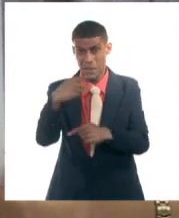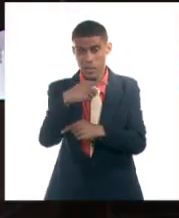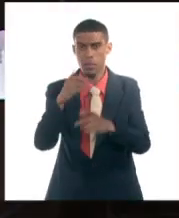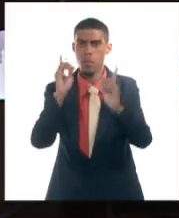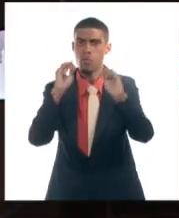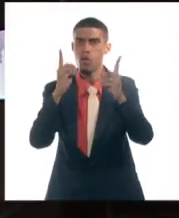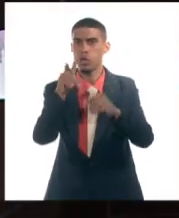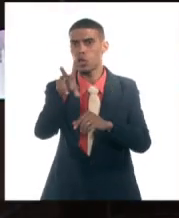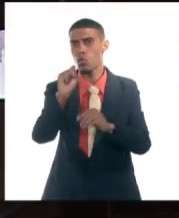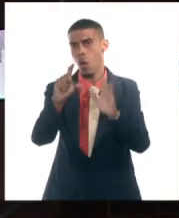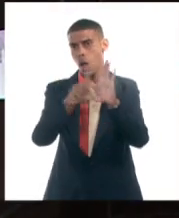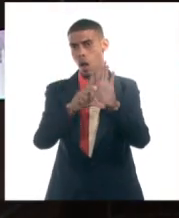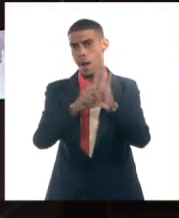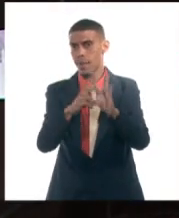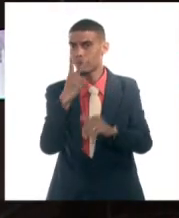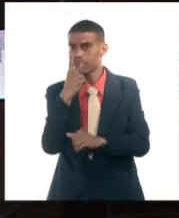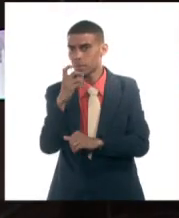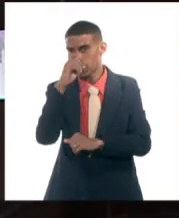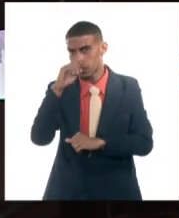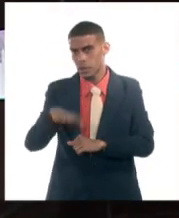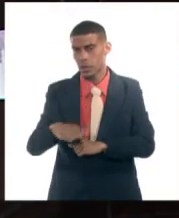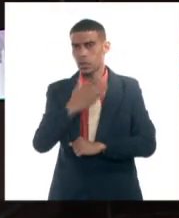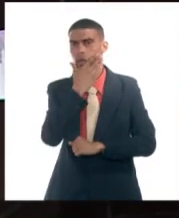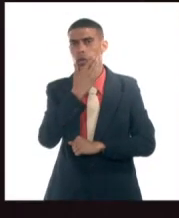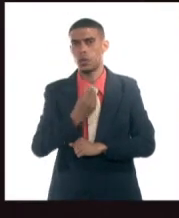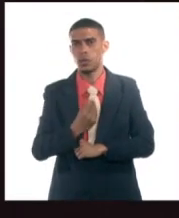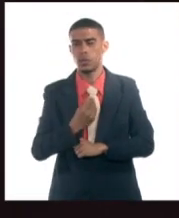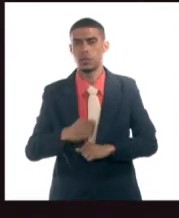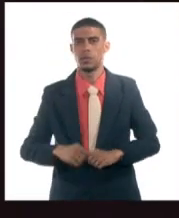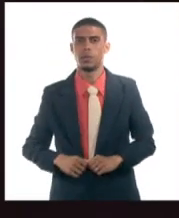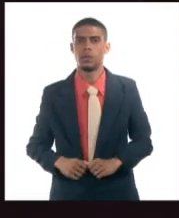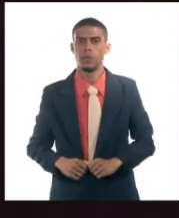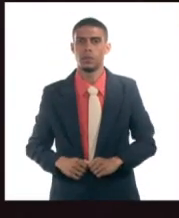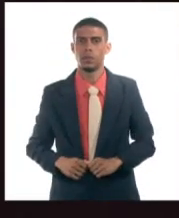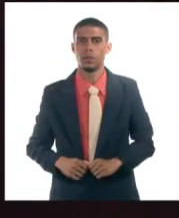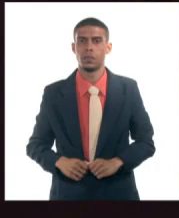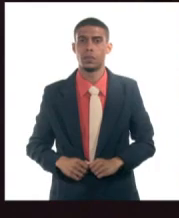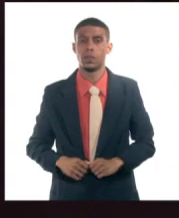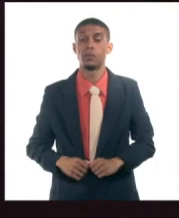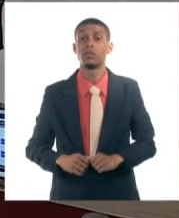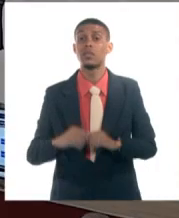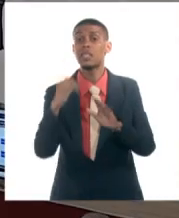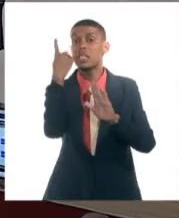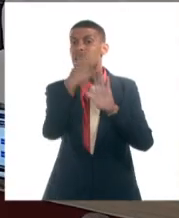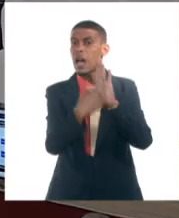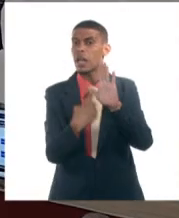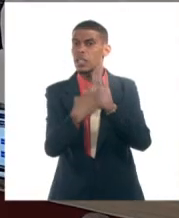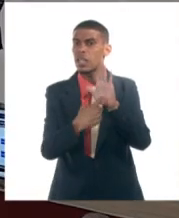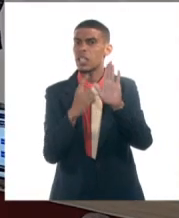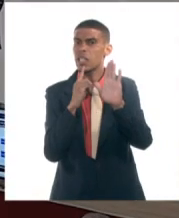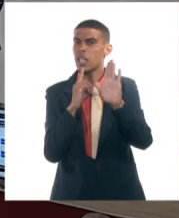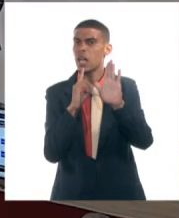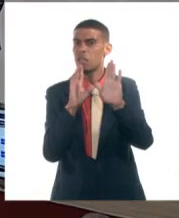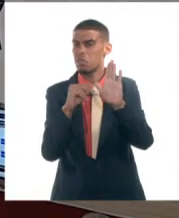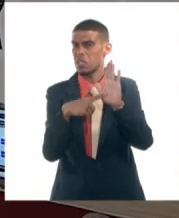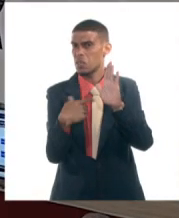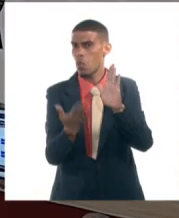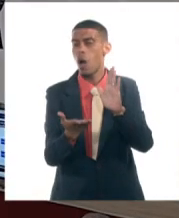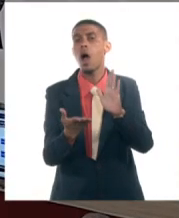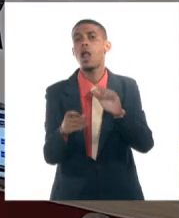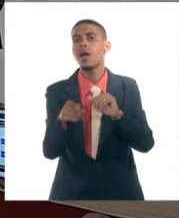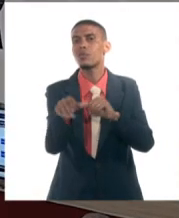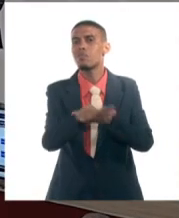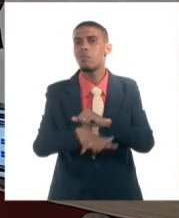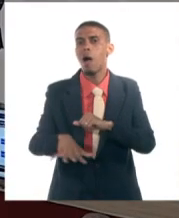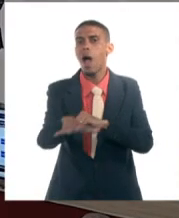política integral de la niñez, adolescencia y juventudes. Entre sus características destaca el servir de base para la